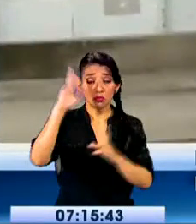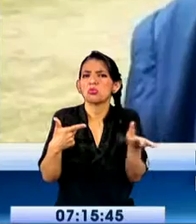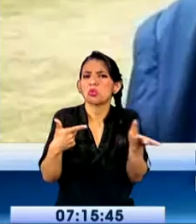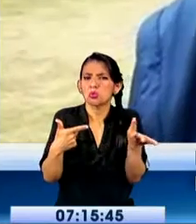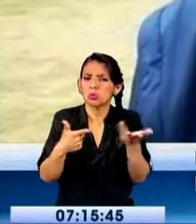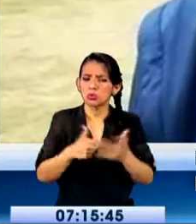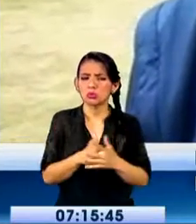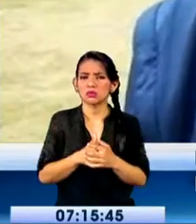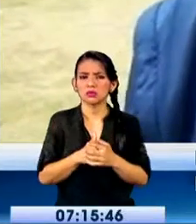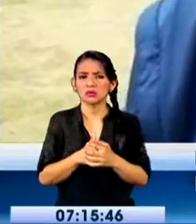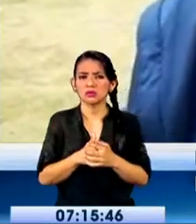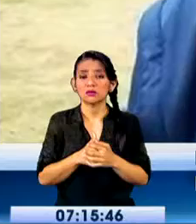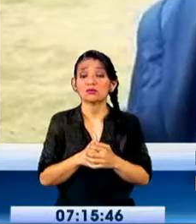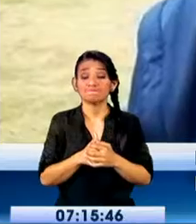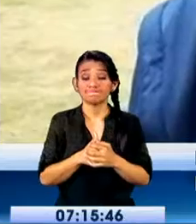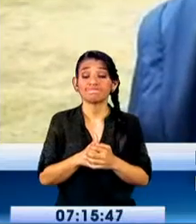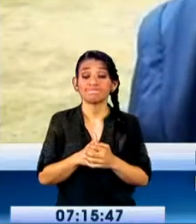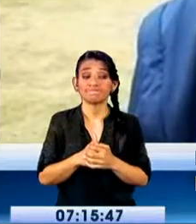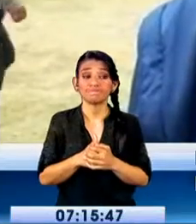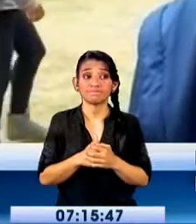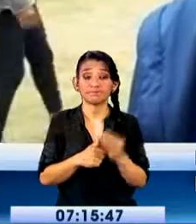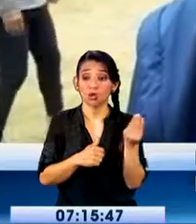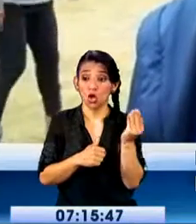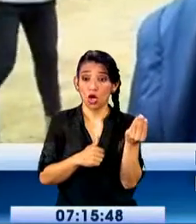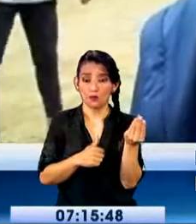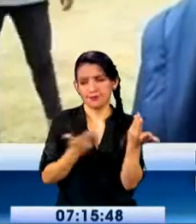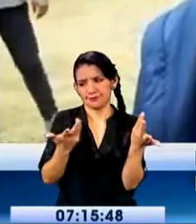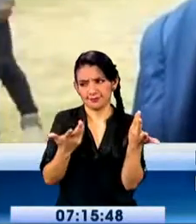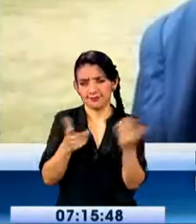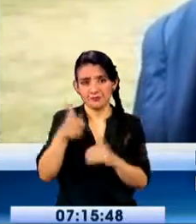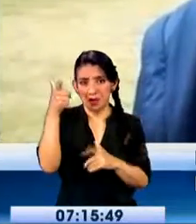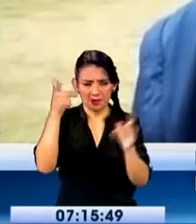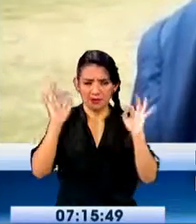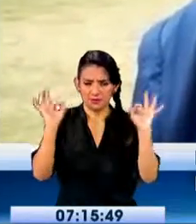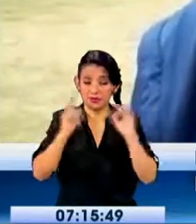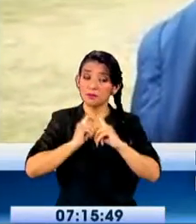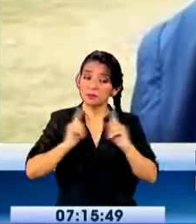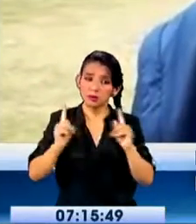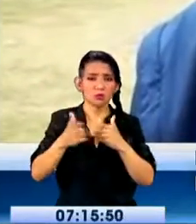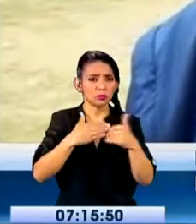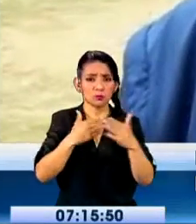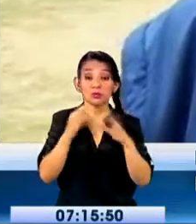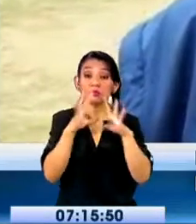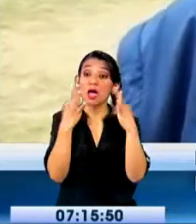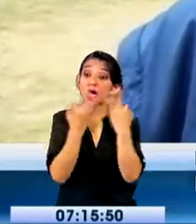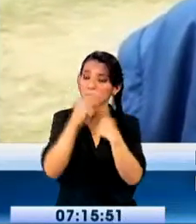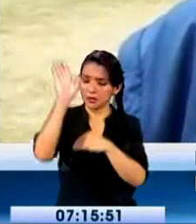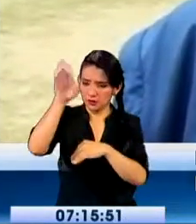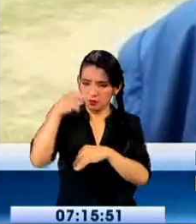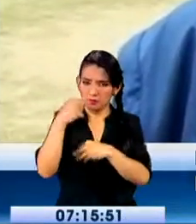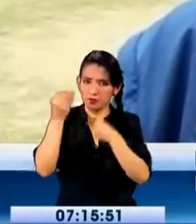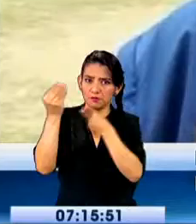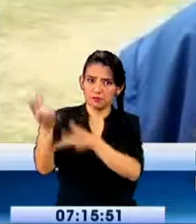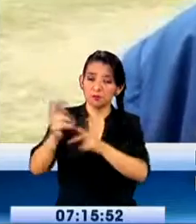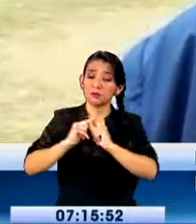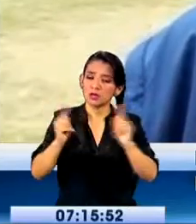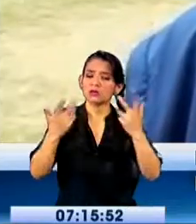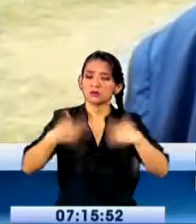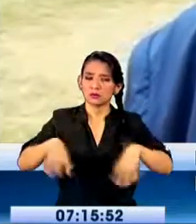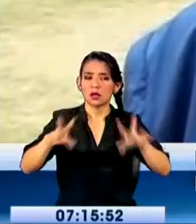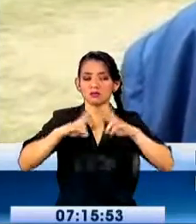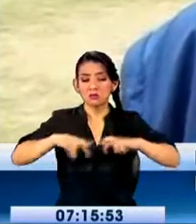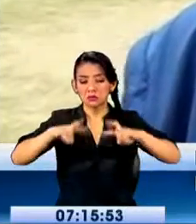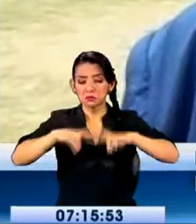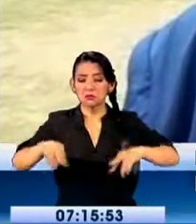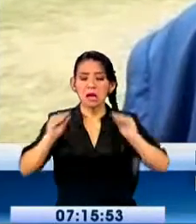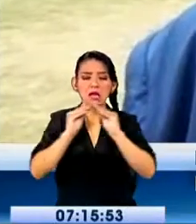cometido un delito, se está ya comunicando con los familiares para ponerles en conocimiento, pero ya se va a tratar de realizar más